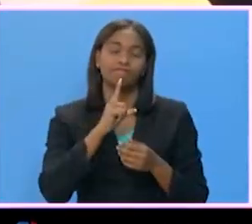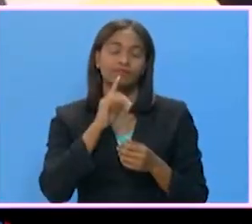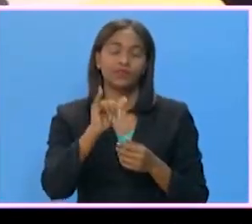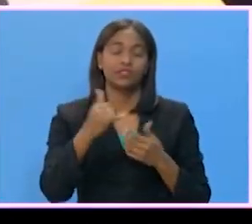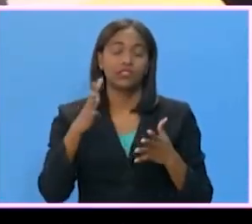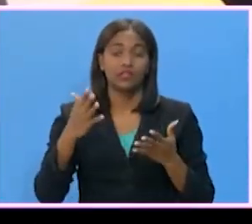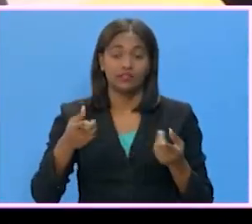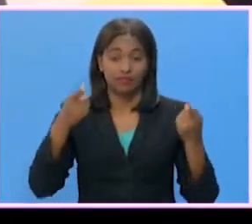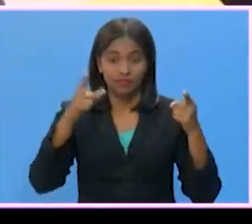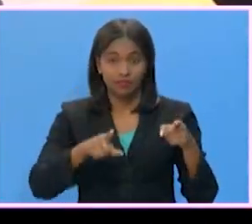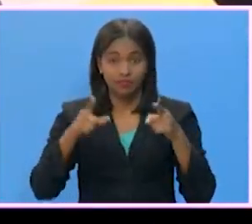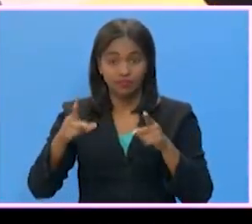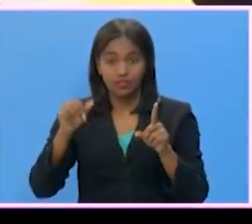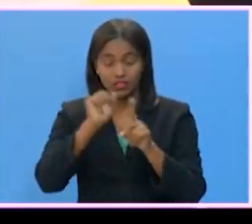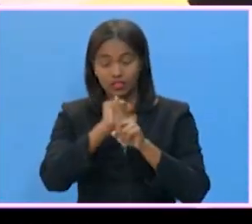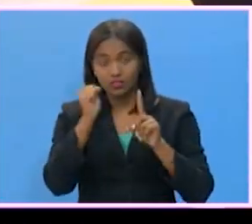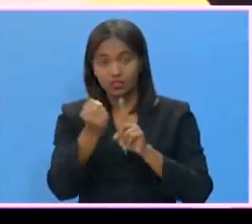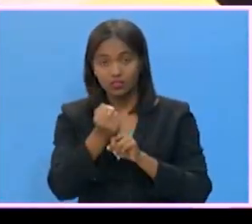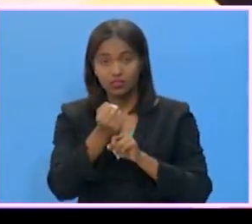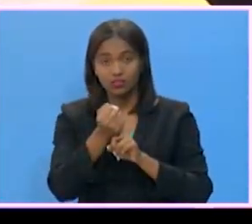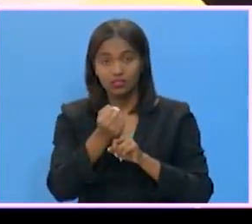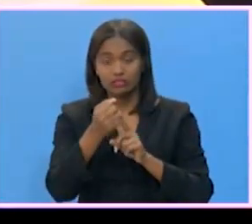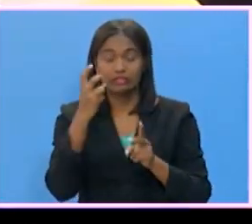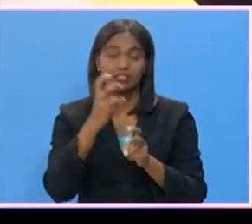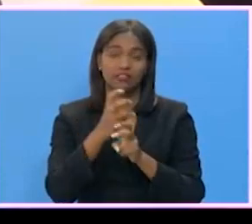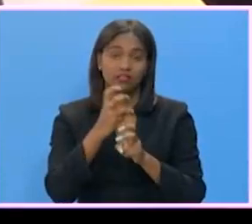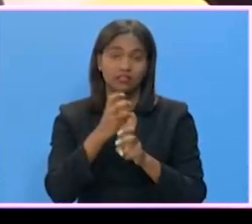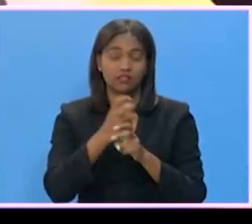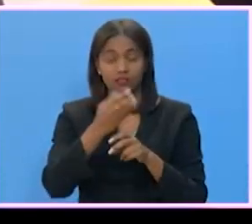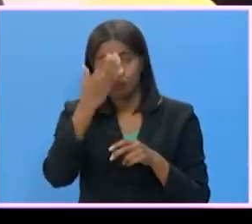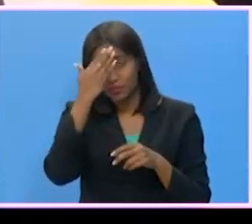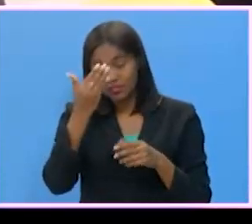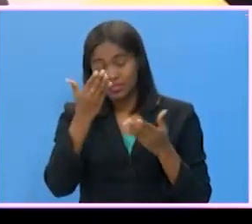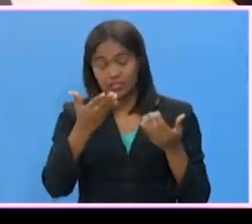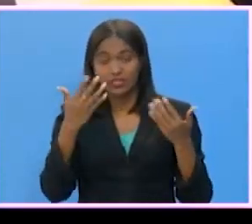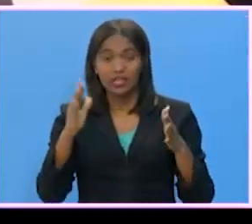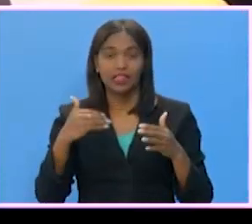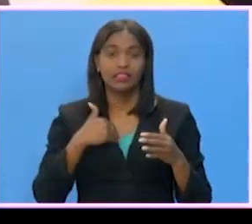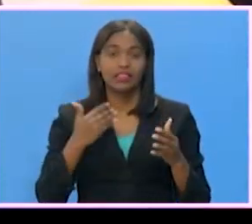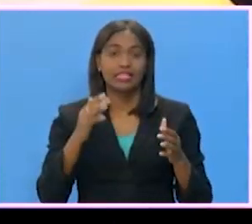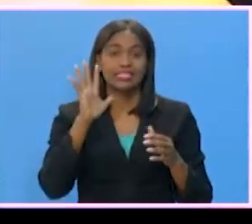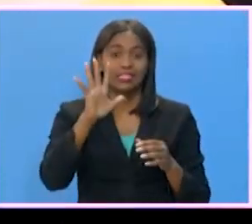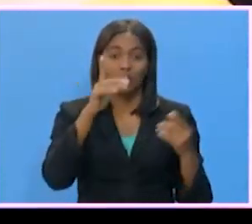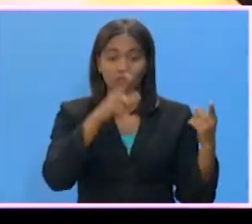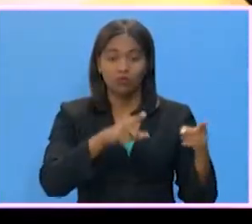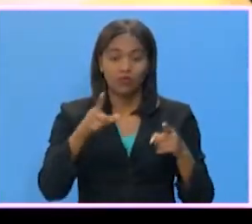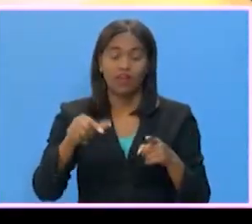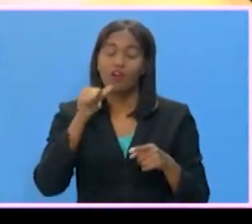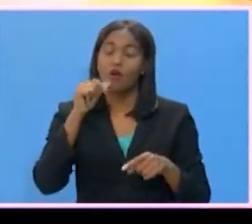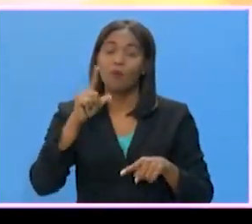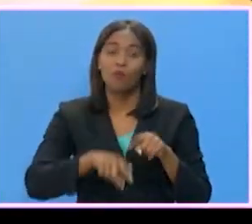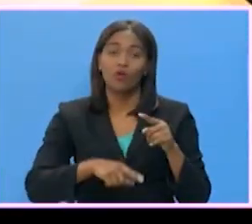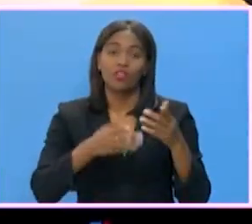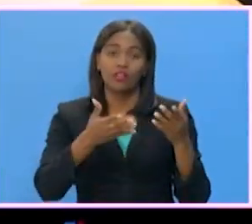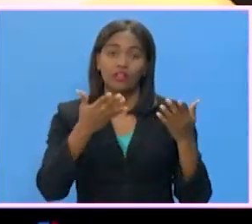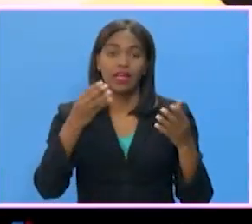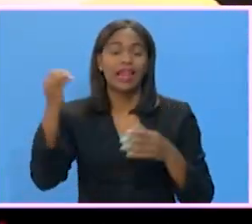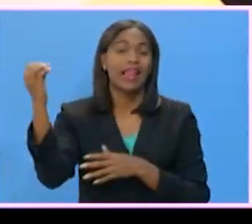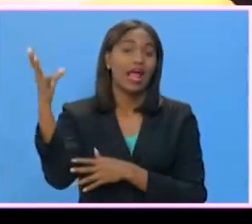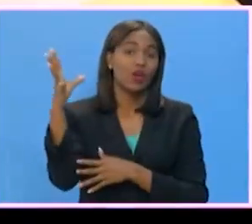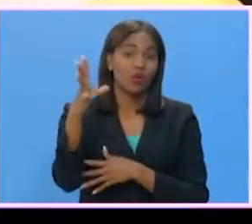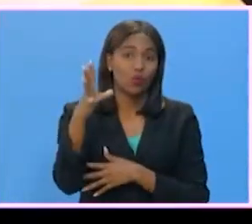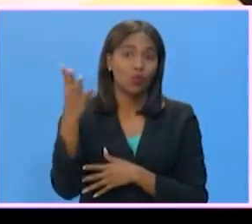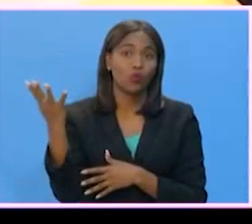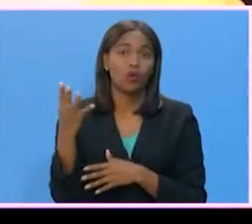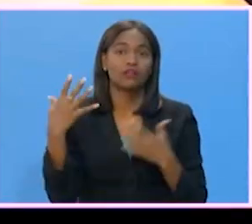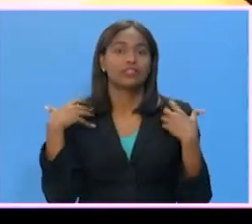ha producido una situación de dificultad porque aquí hay cinco cosas que no pueden fallar, que es la luz,